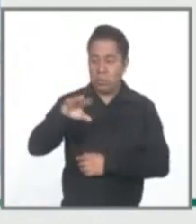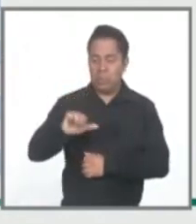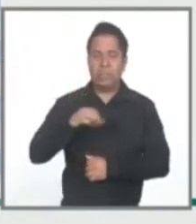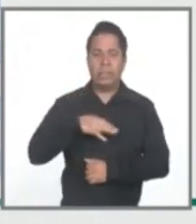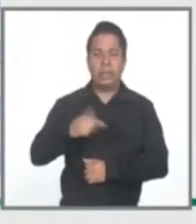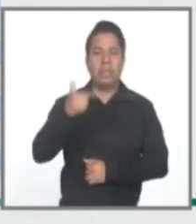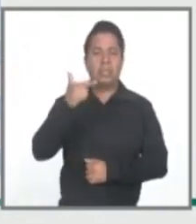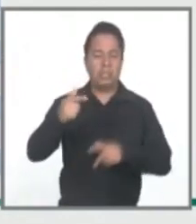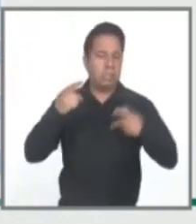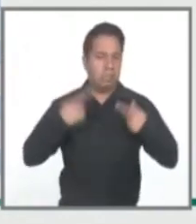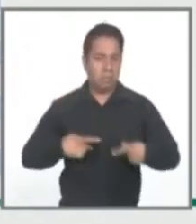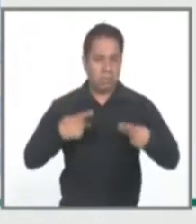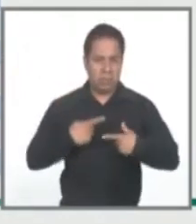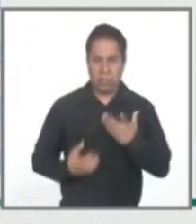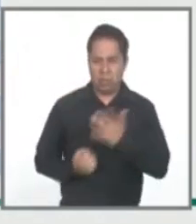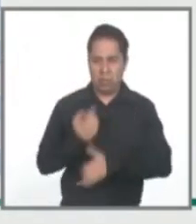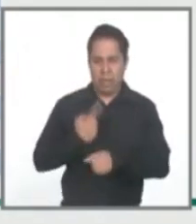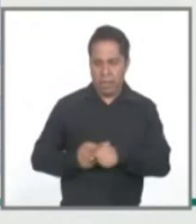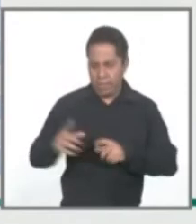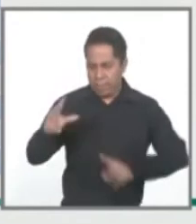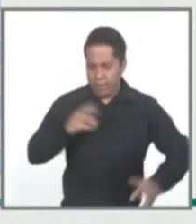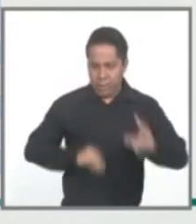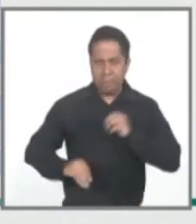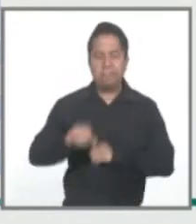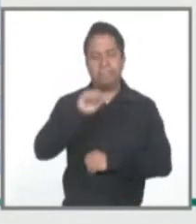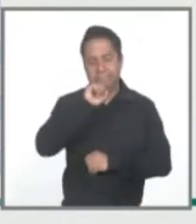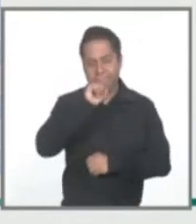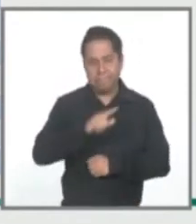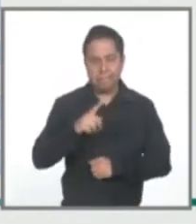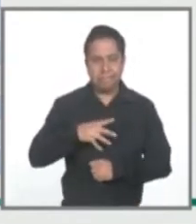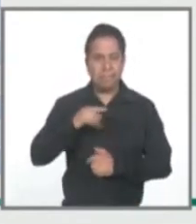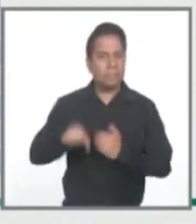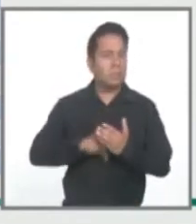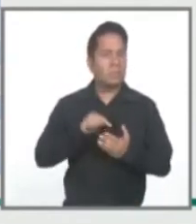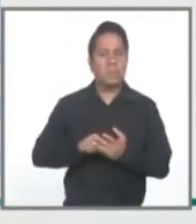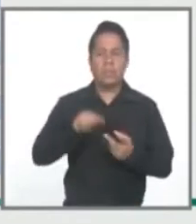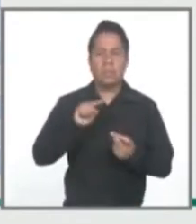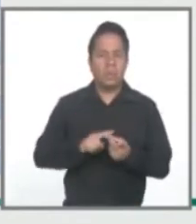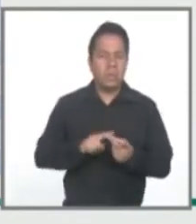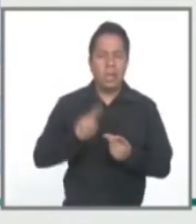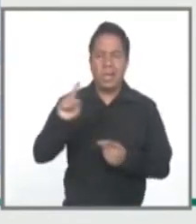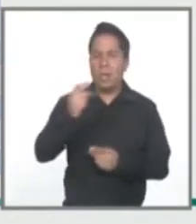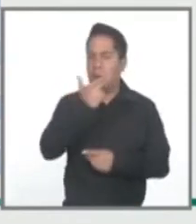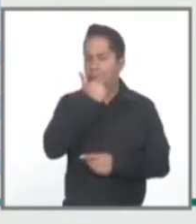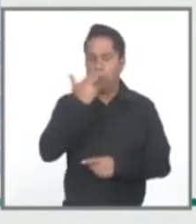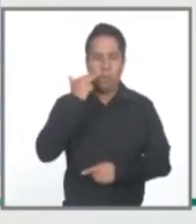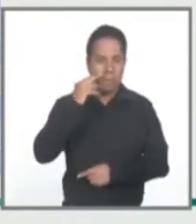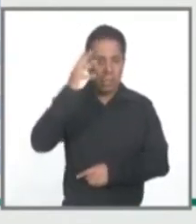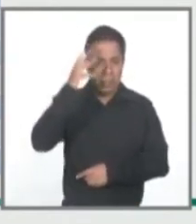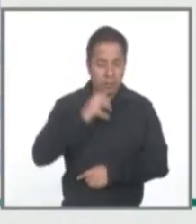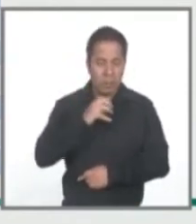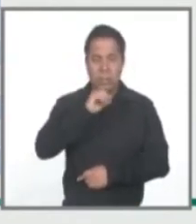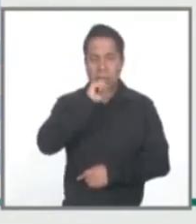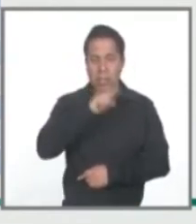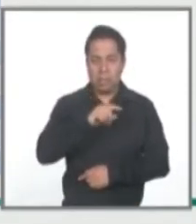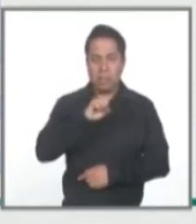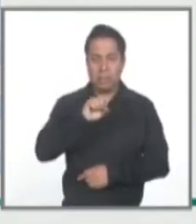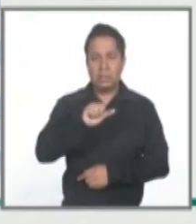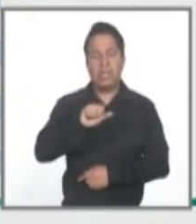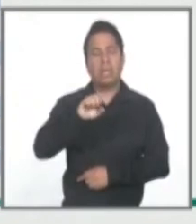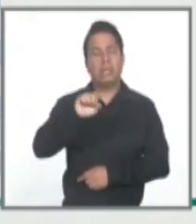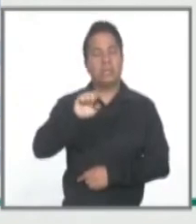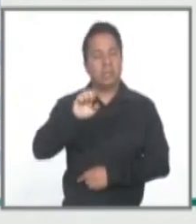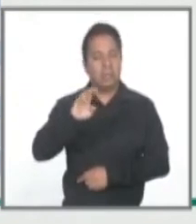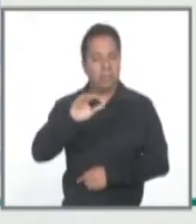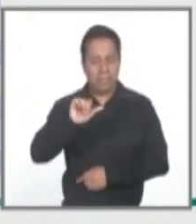7 casos nuevos heroica ciudad de huajuapan de léon sánchez y san sebastián